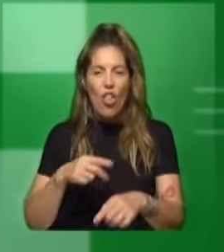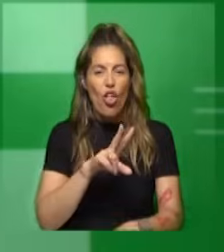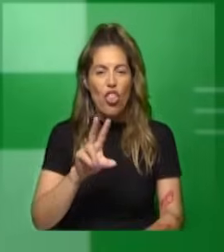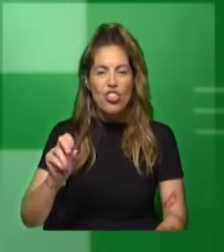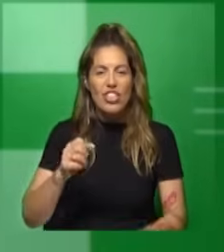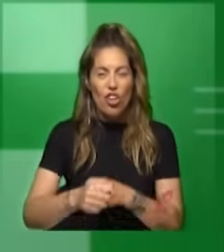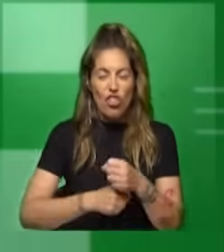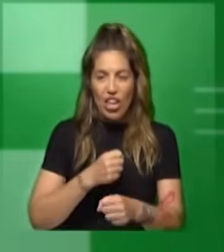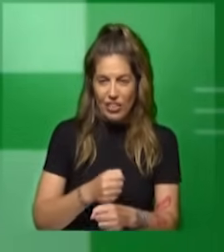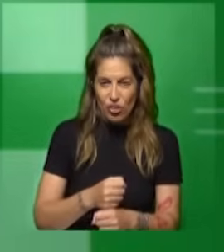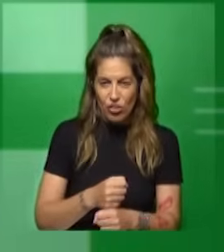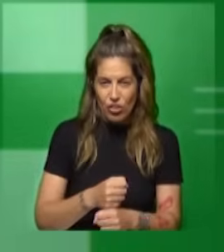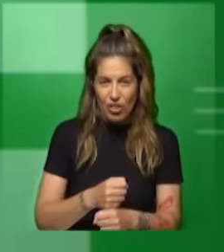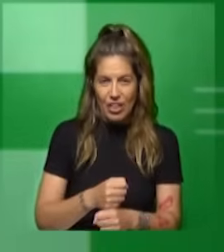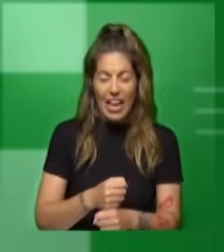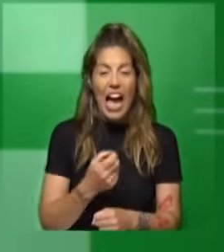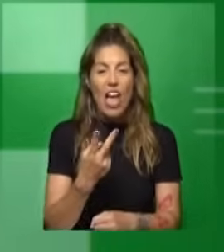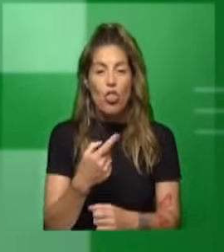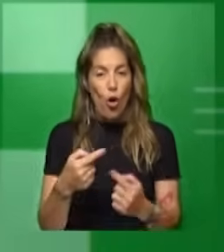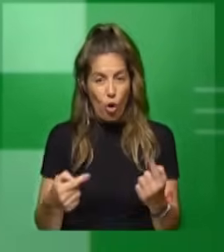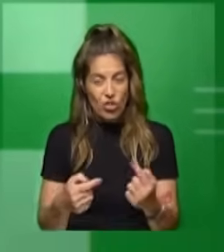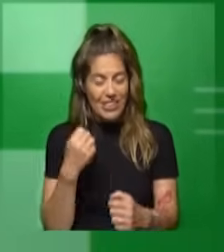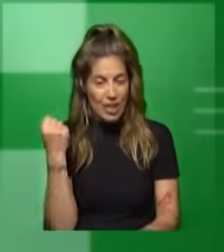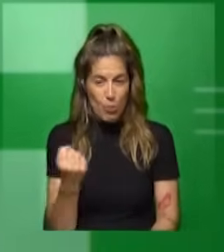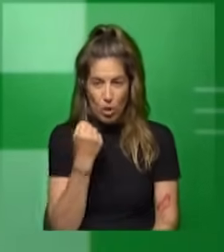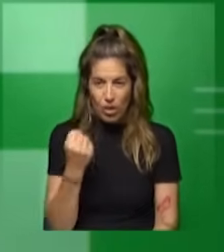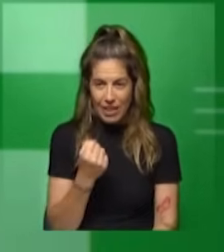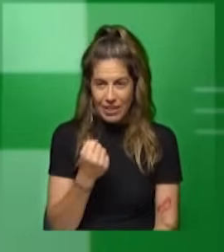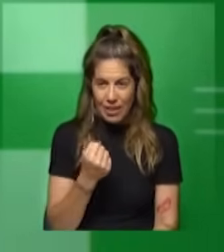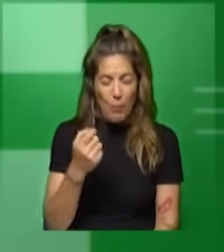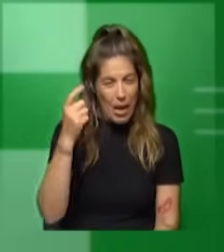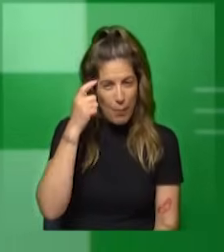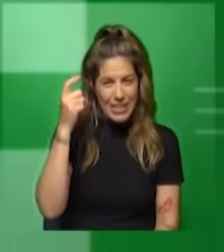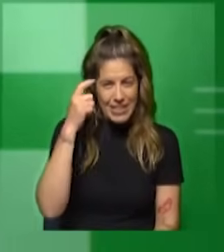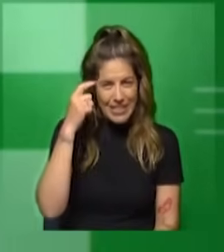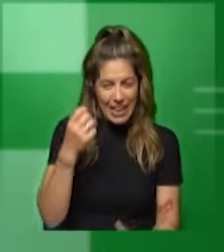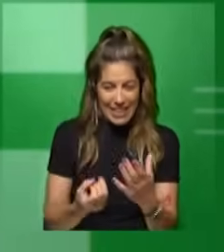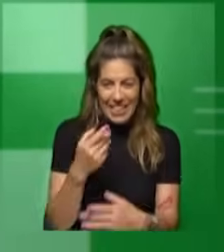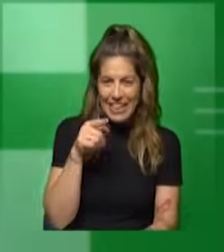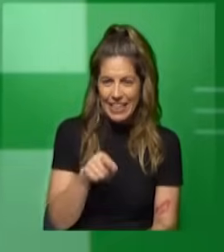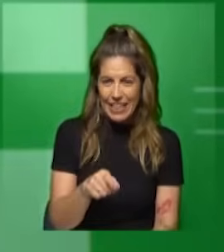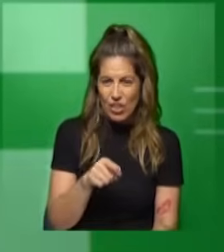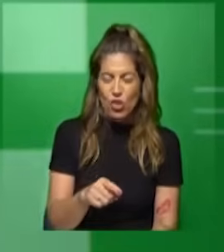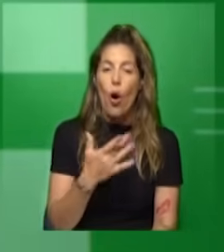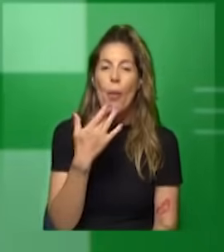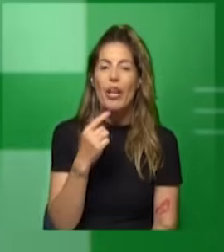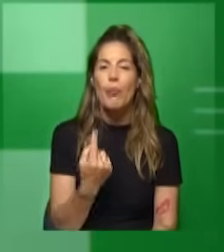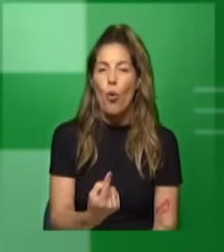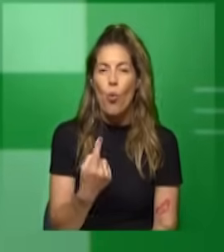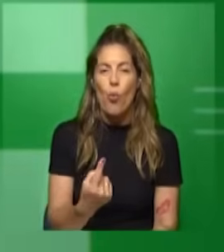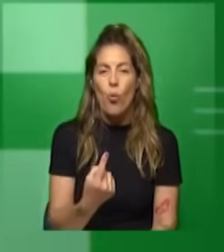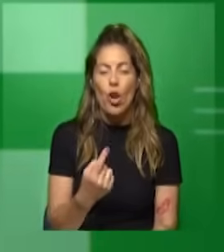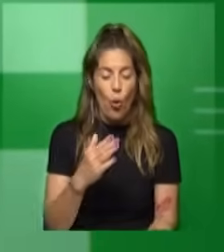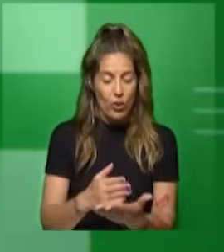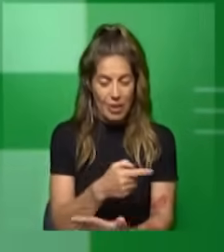años. Y hay dos cosas importantes para pensar que salen de eso, ¿no? Por ejemplo, hubo uno esta